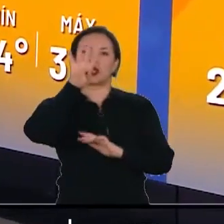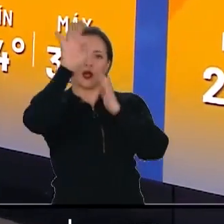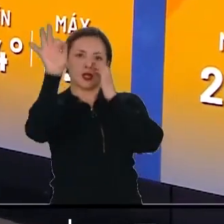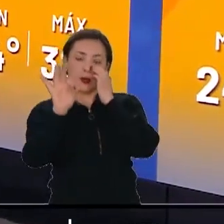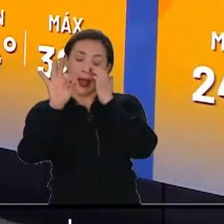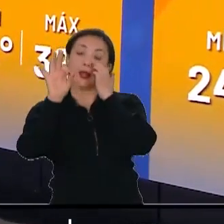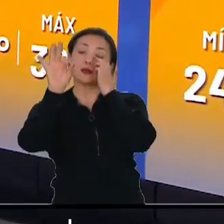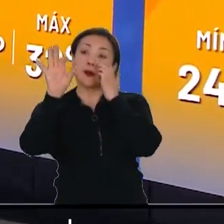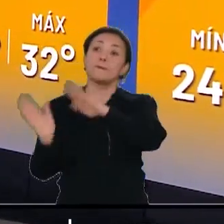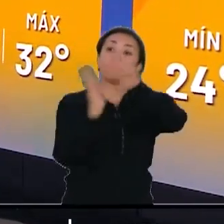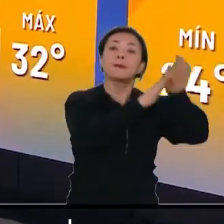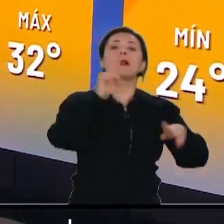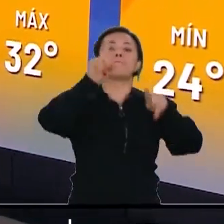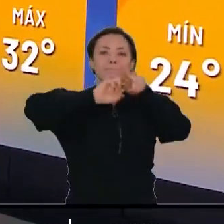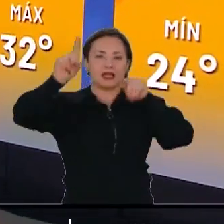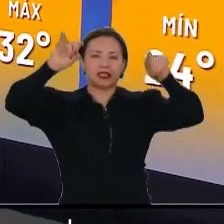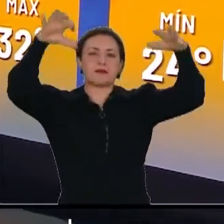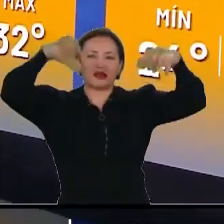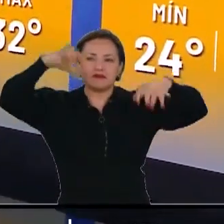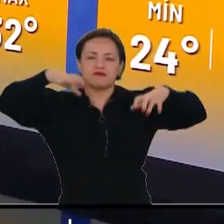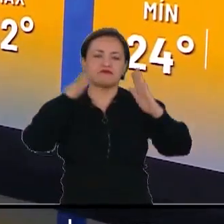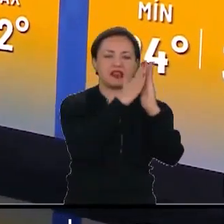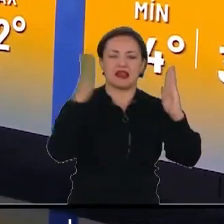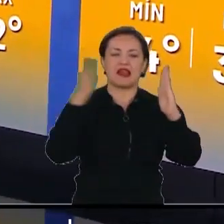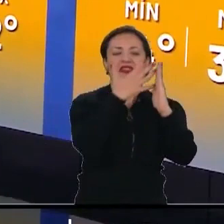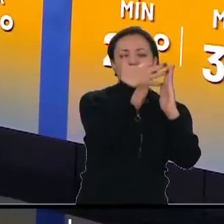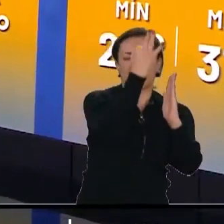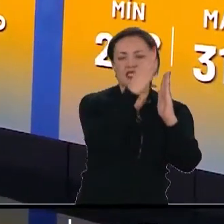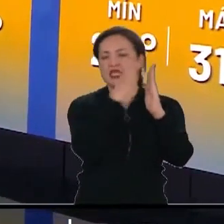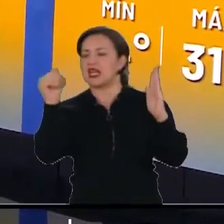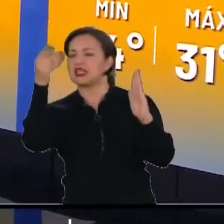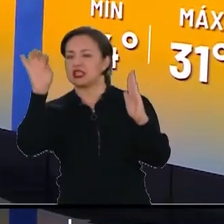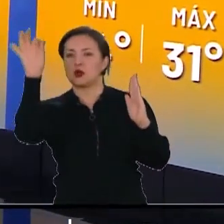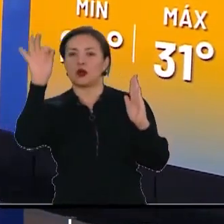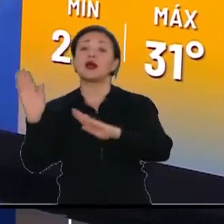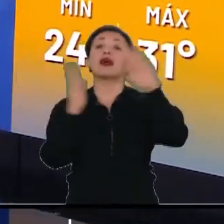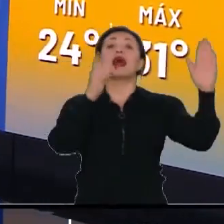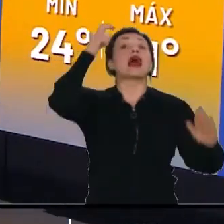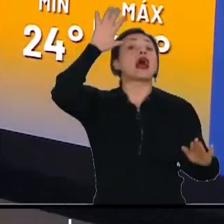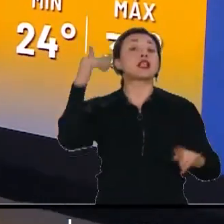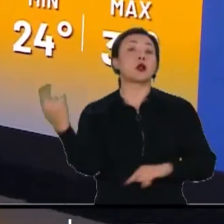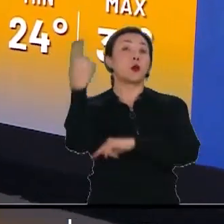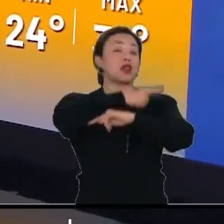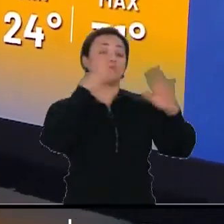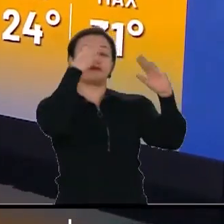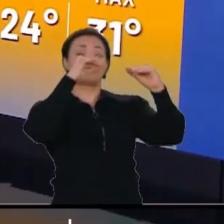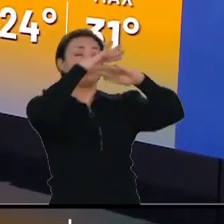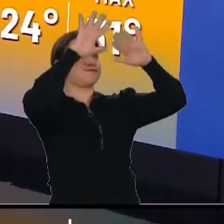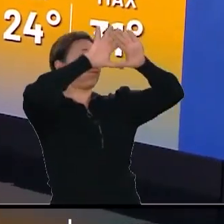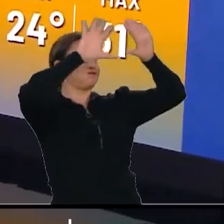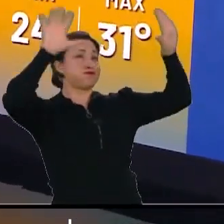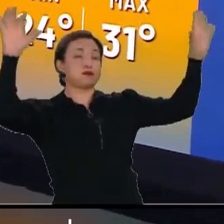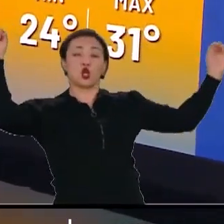jornada pasada por lluvia, con una temperatura entre los 13 y los 19 grados. En Cartagena, sí, un día bellísimo, cielo despejado.